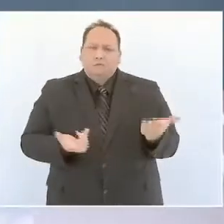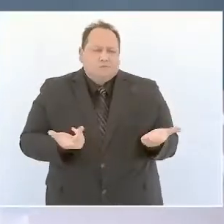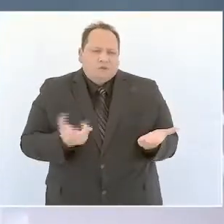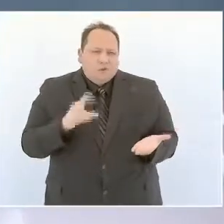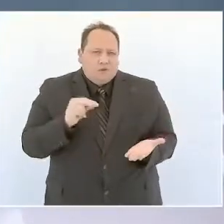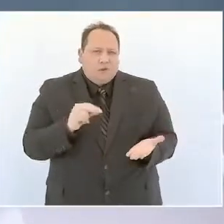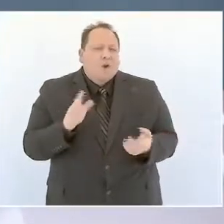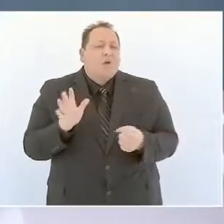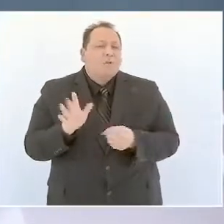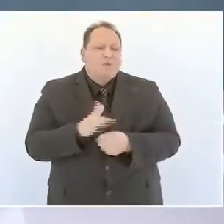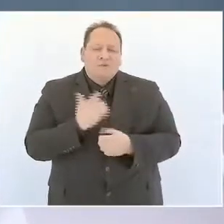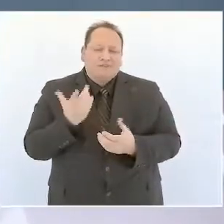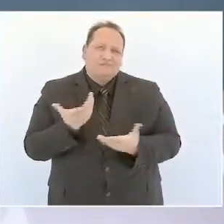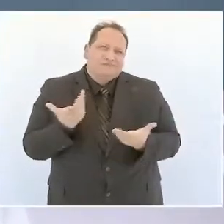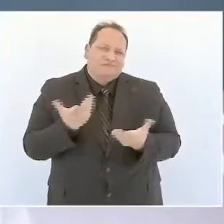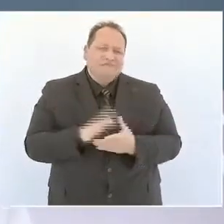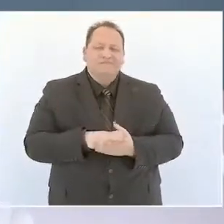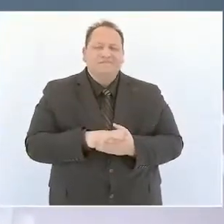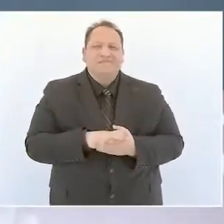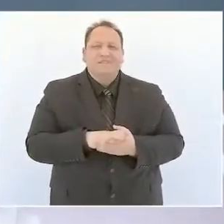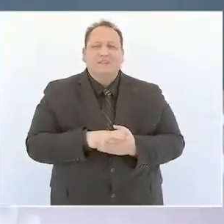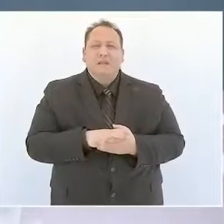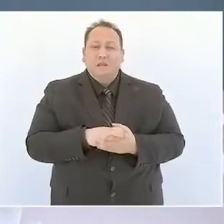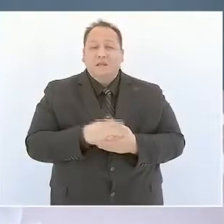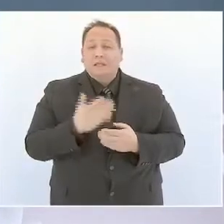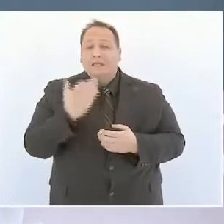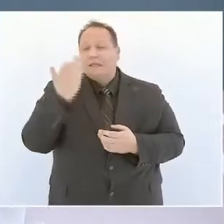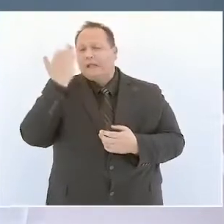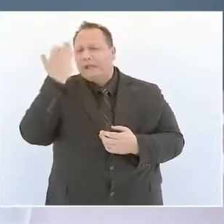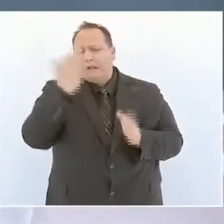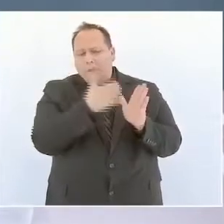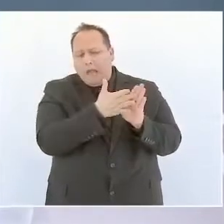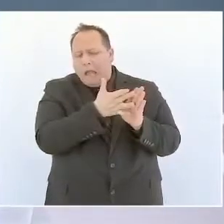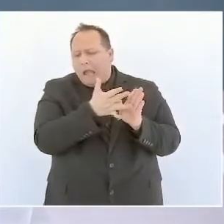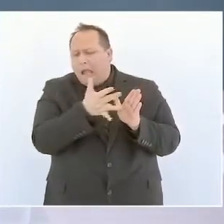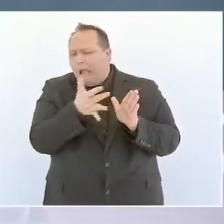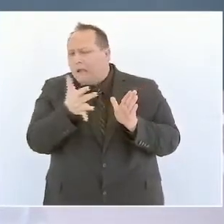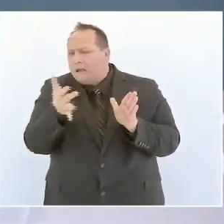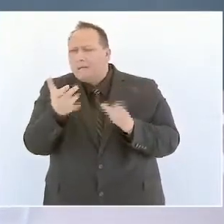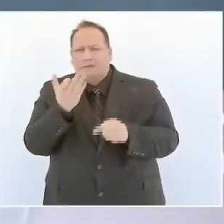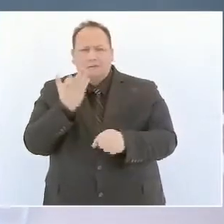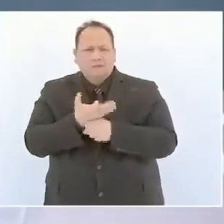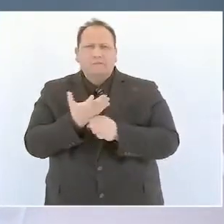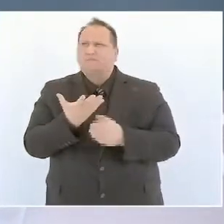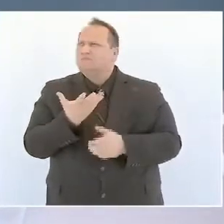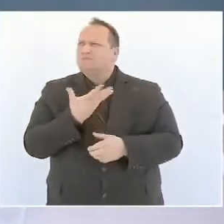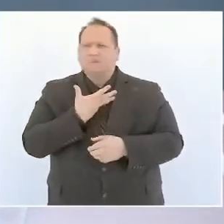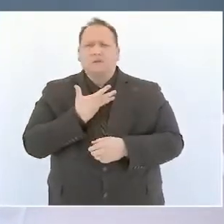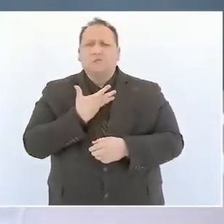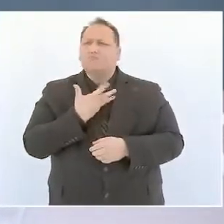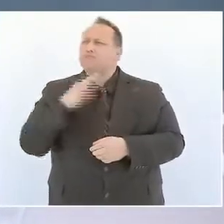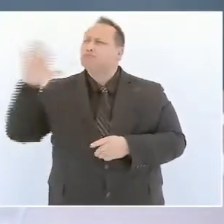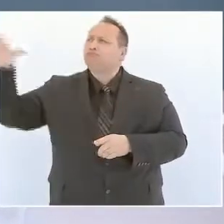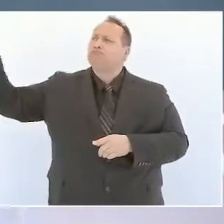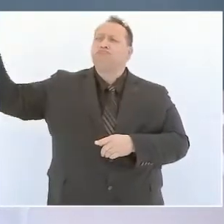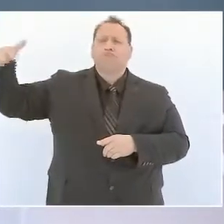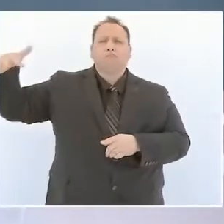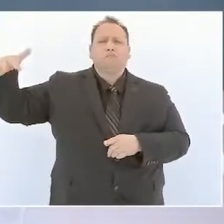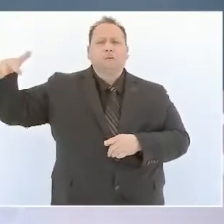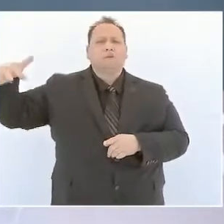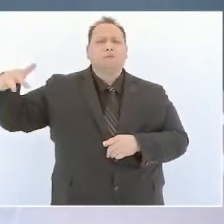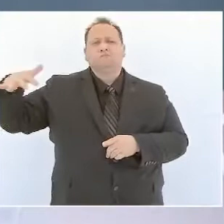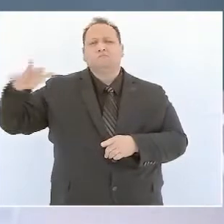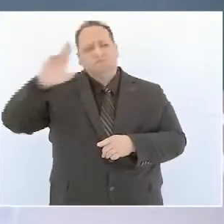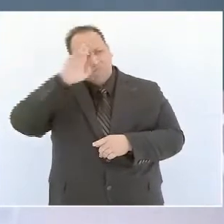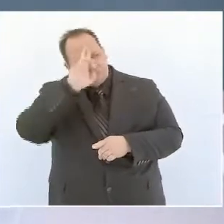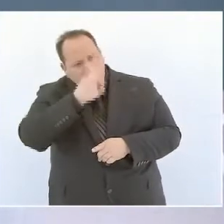porque ahora ya en el poco tiempo que lleva, tiene prestigio lo que aquí mencionó